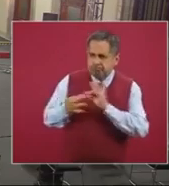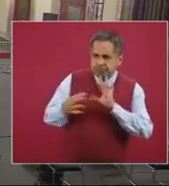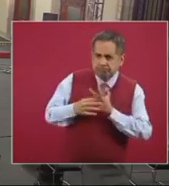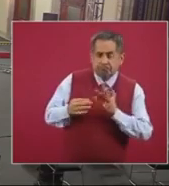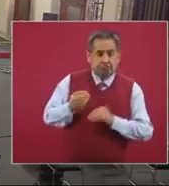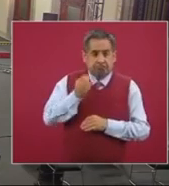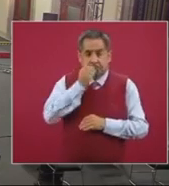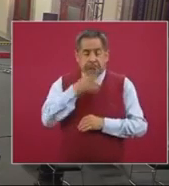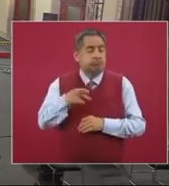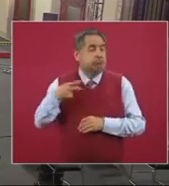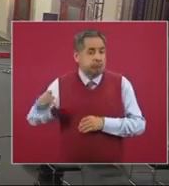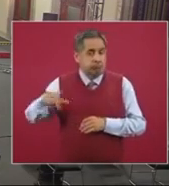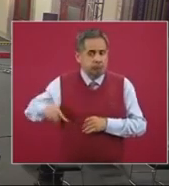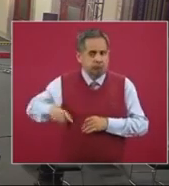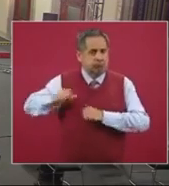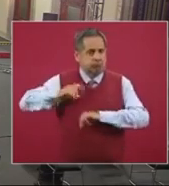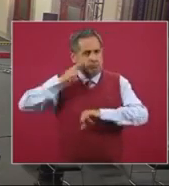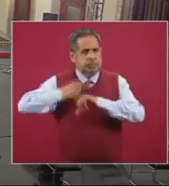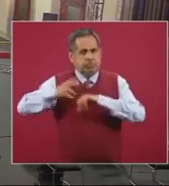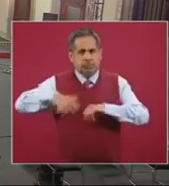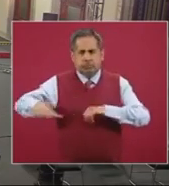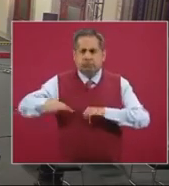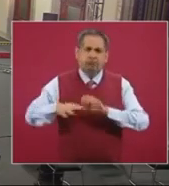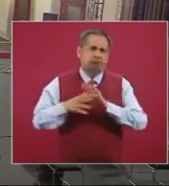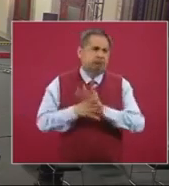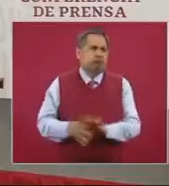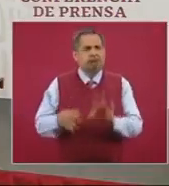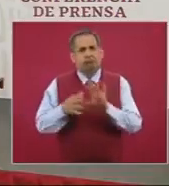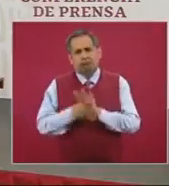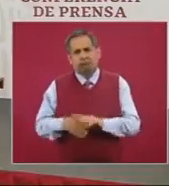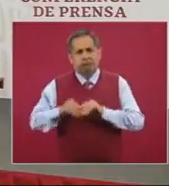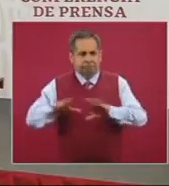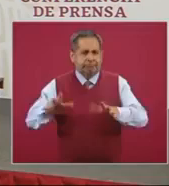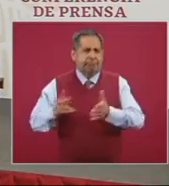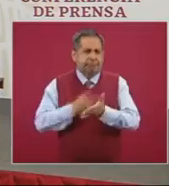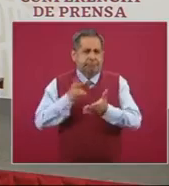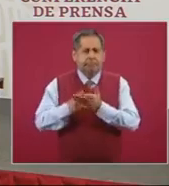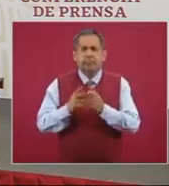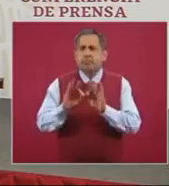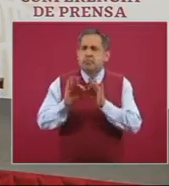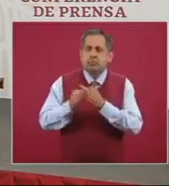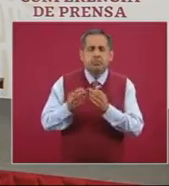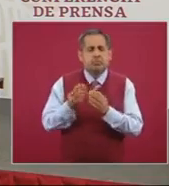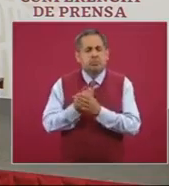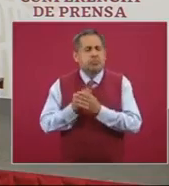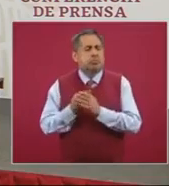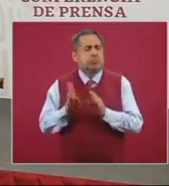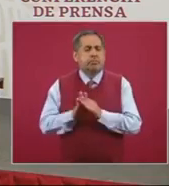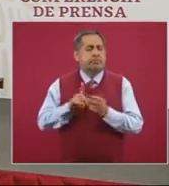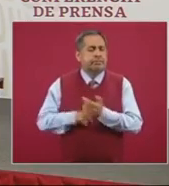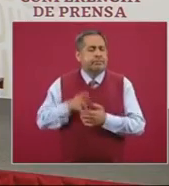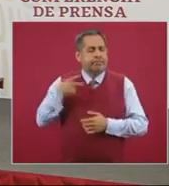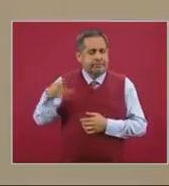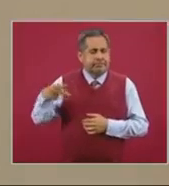Ella misma y el gobierno que ella representa ya han expresado algunas modalidades de